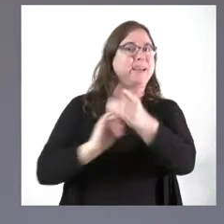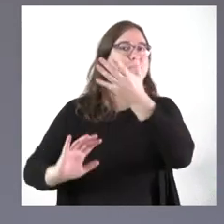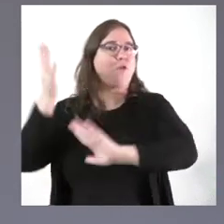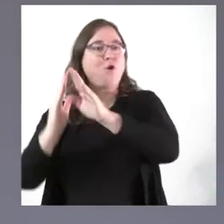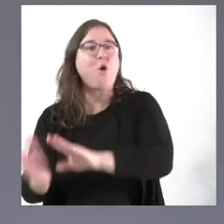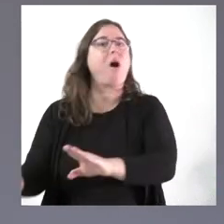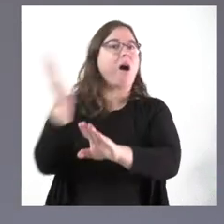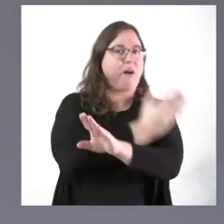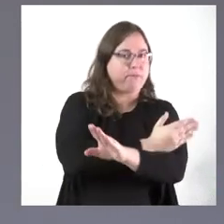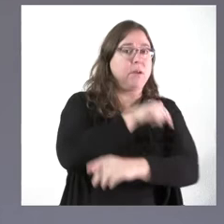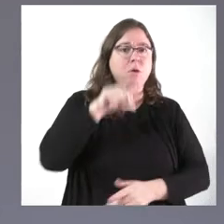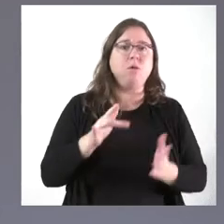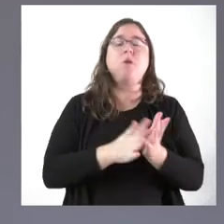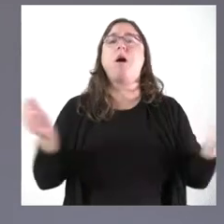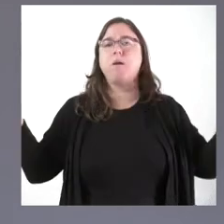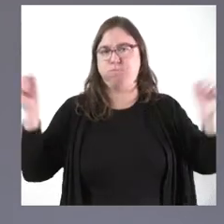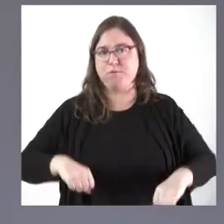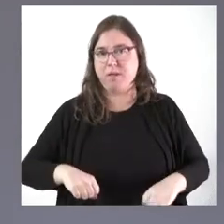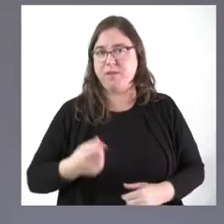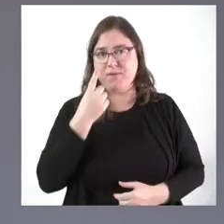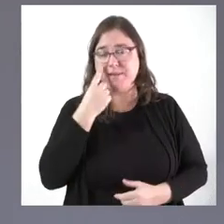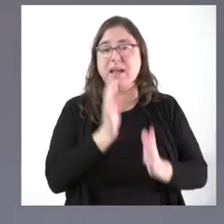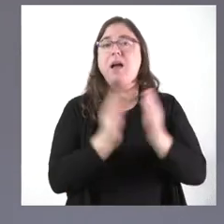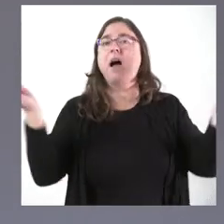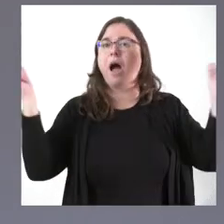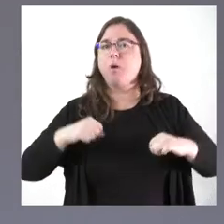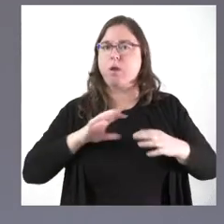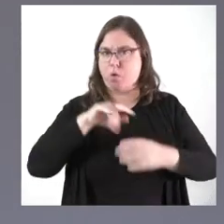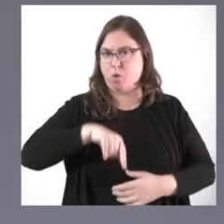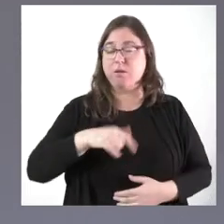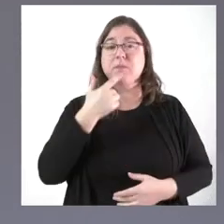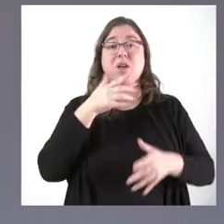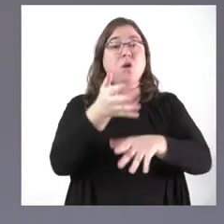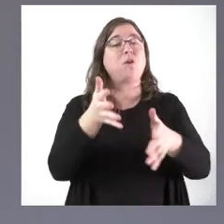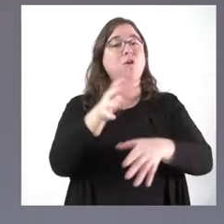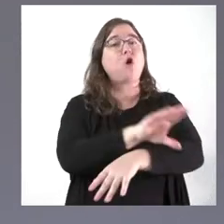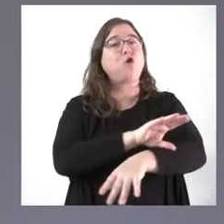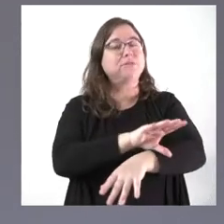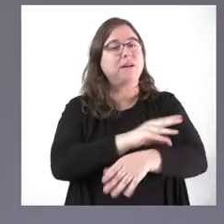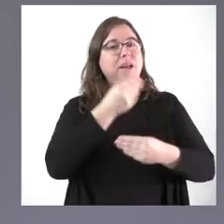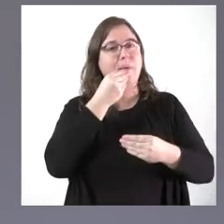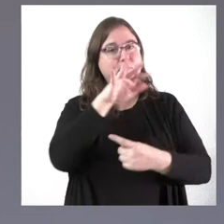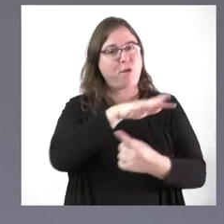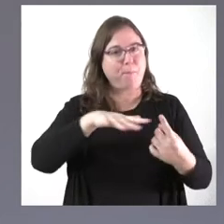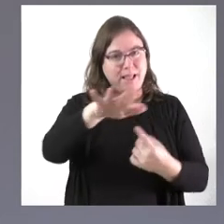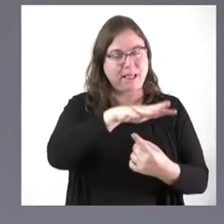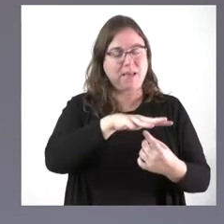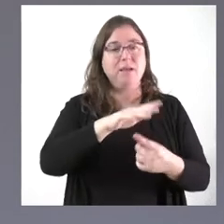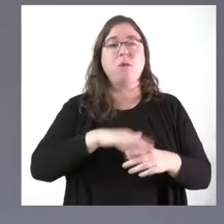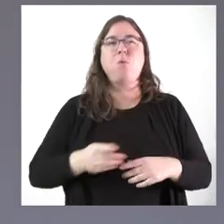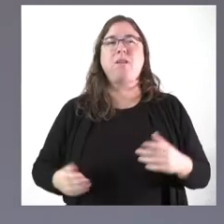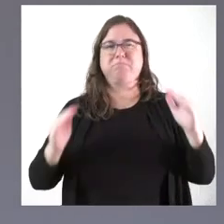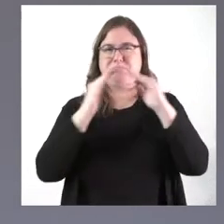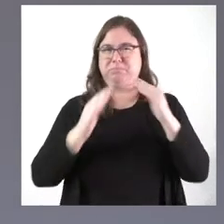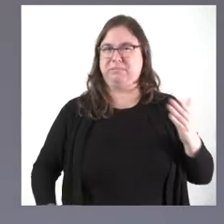hoy se ha aprobado como han visto el acuerdo correspondiente de la consejería de medio ambiente en materia de vivienda pues ya hemos desembolsado